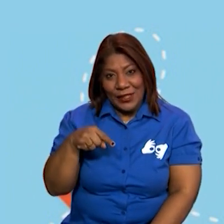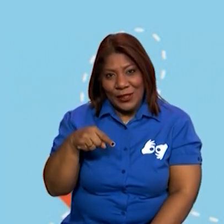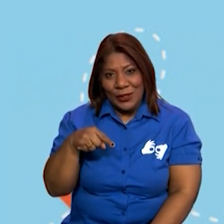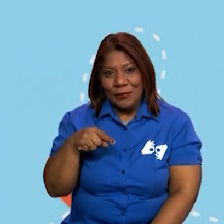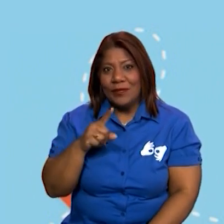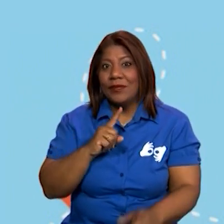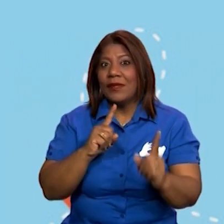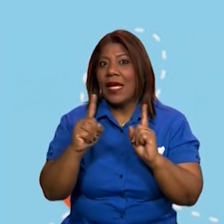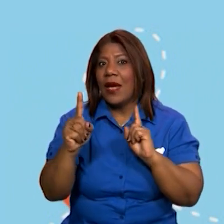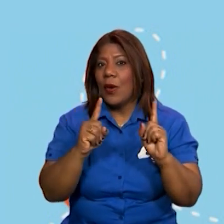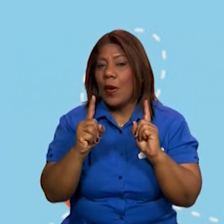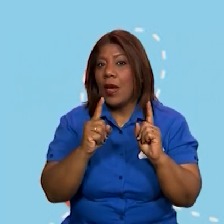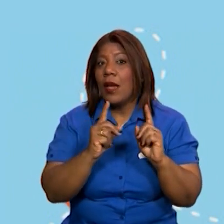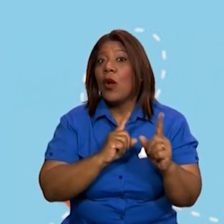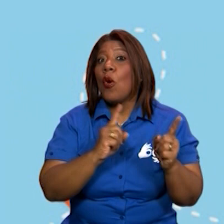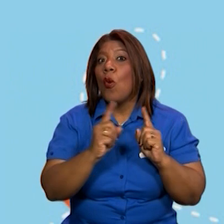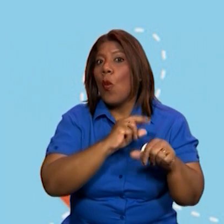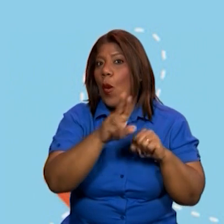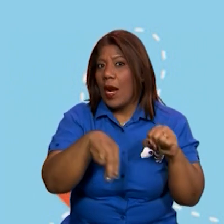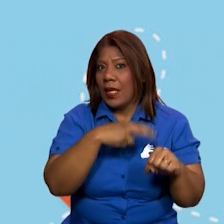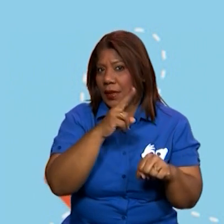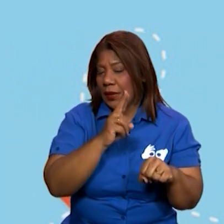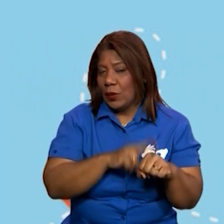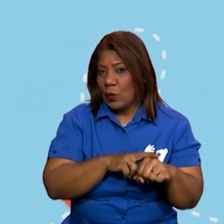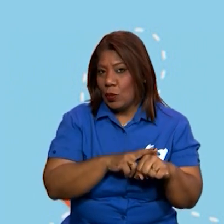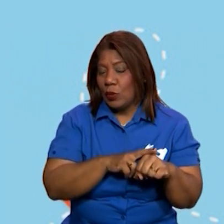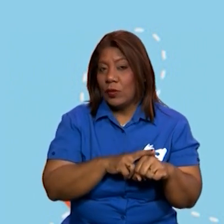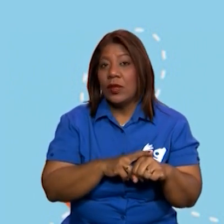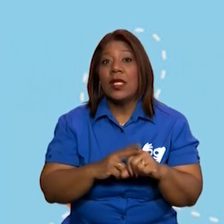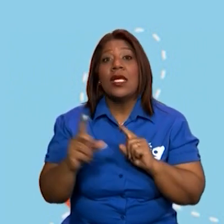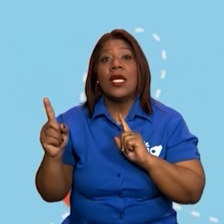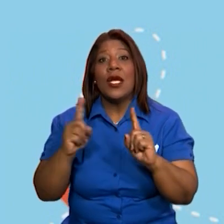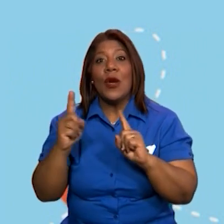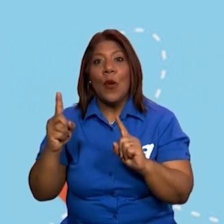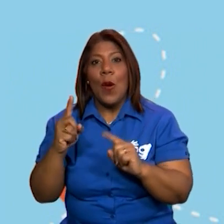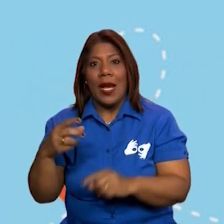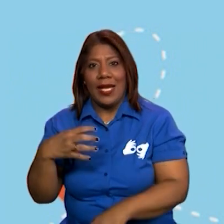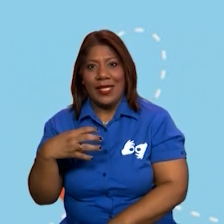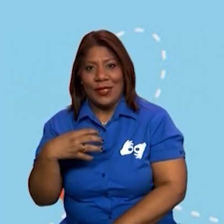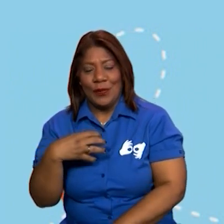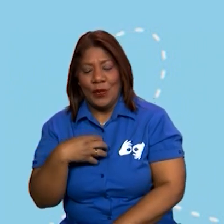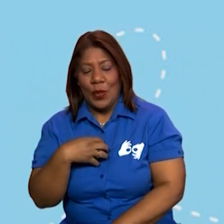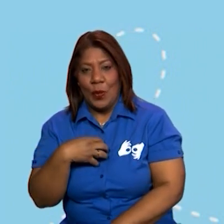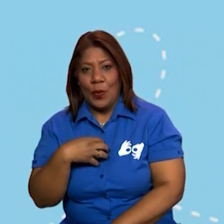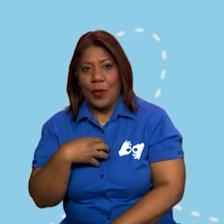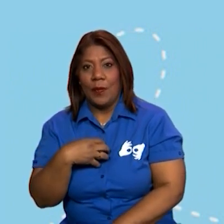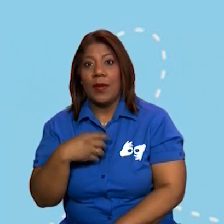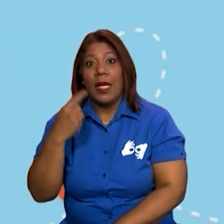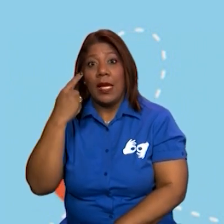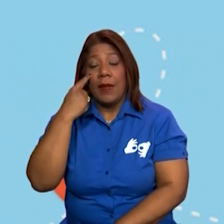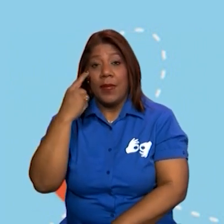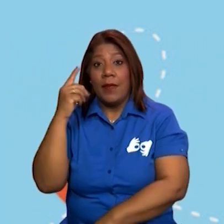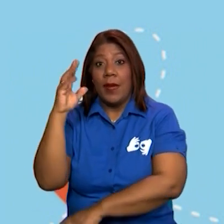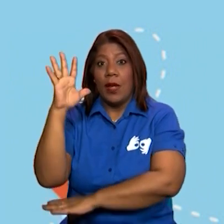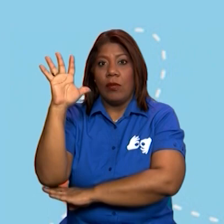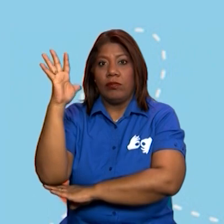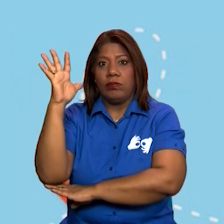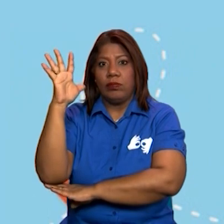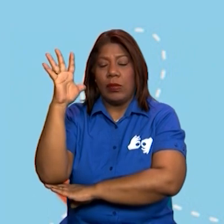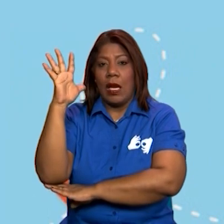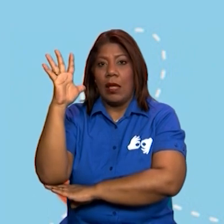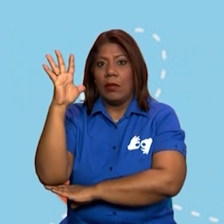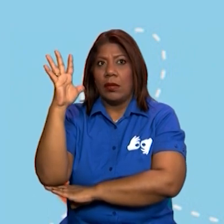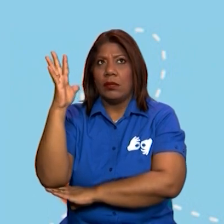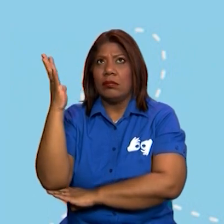la palabra común y la palabra propio. Tenemos el primero que dice árbol. ¿Árbol? Es